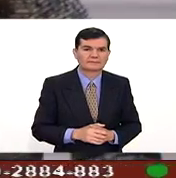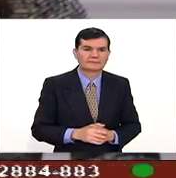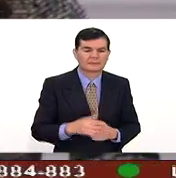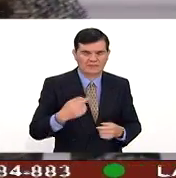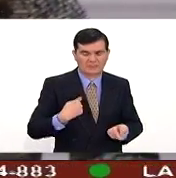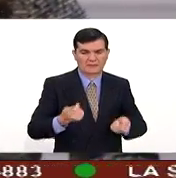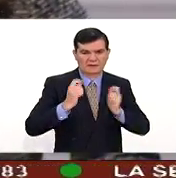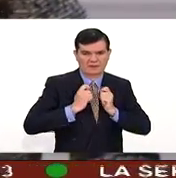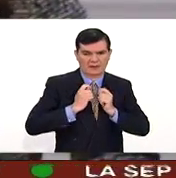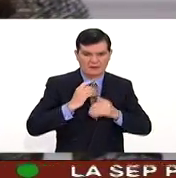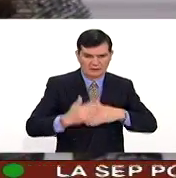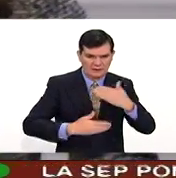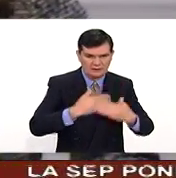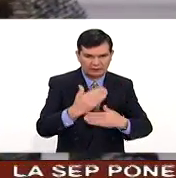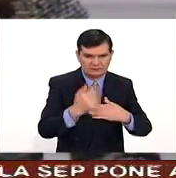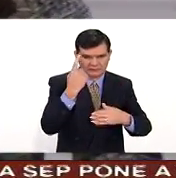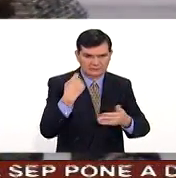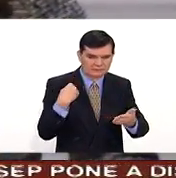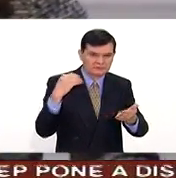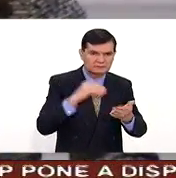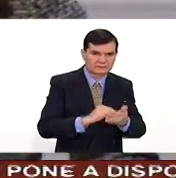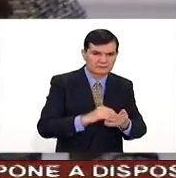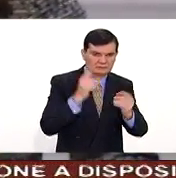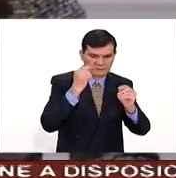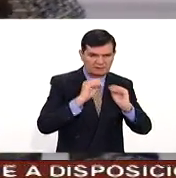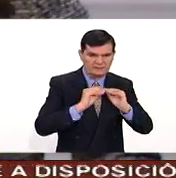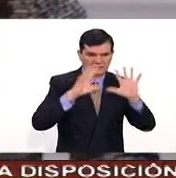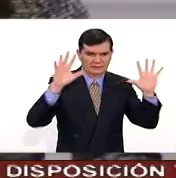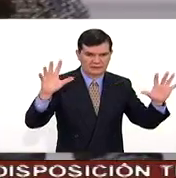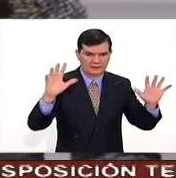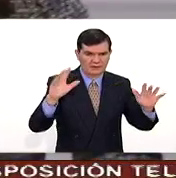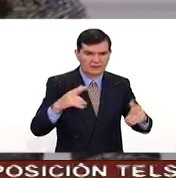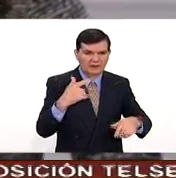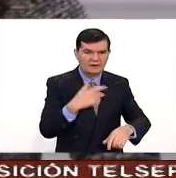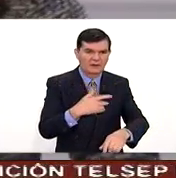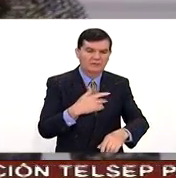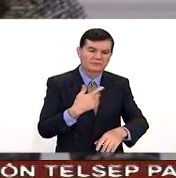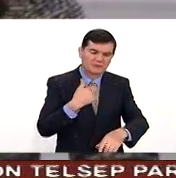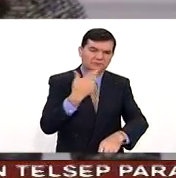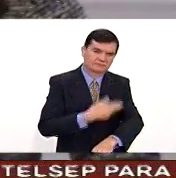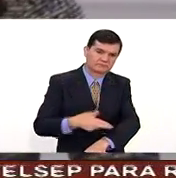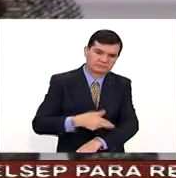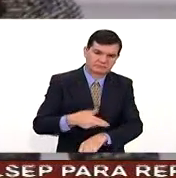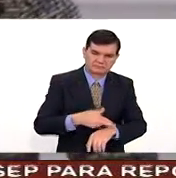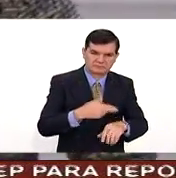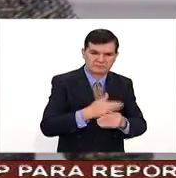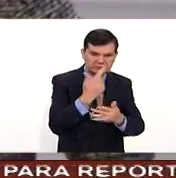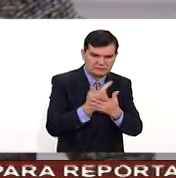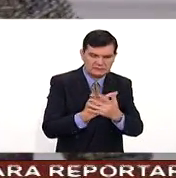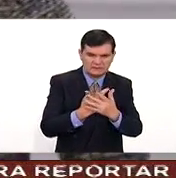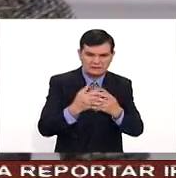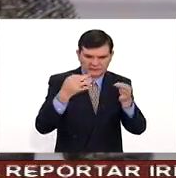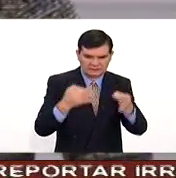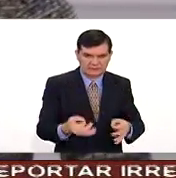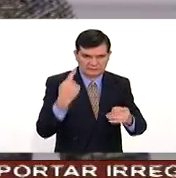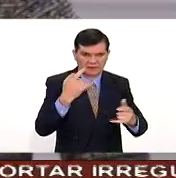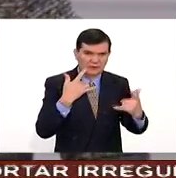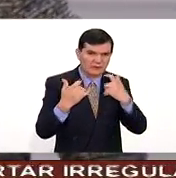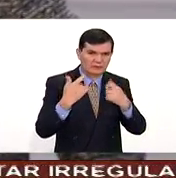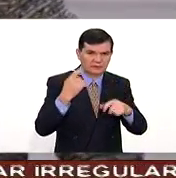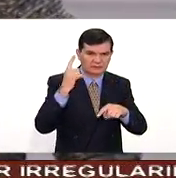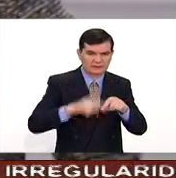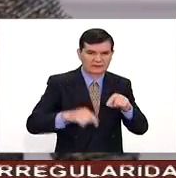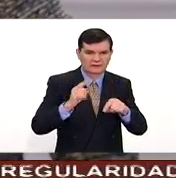Nos permitirá avanzar en el posicionamiento de la transparencia y rendición de cuentas como condiciones esenciales de la lucha contra